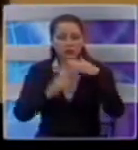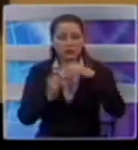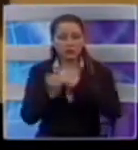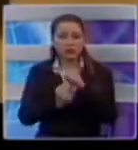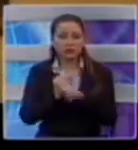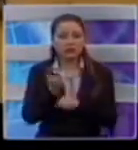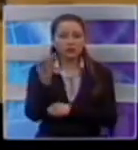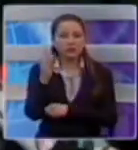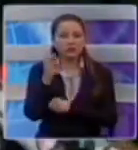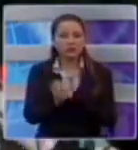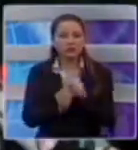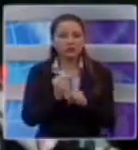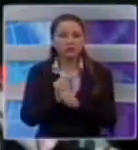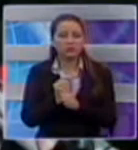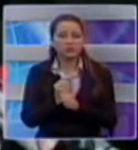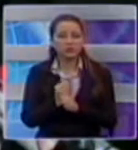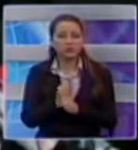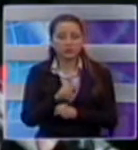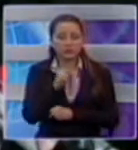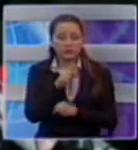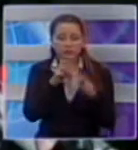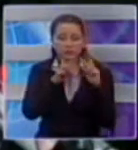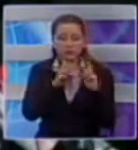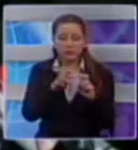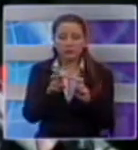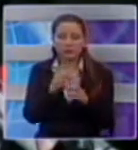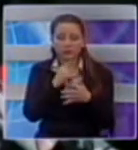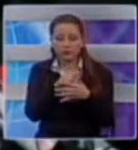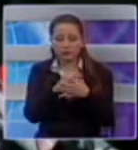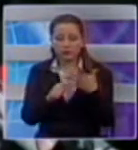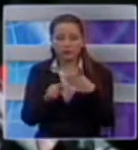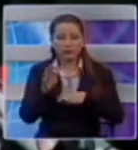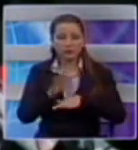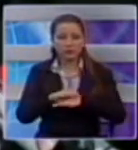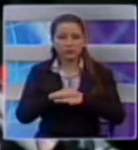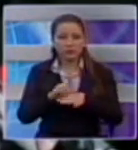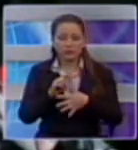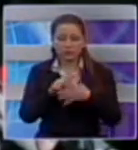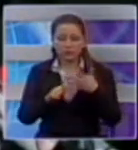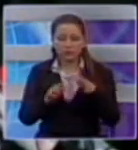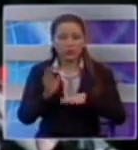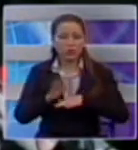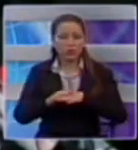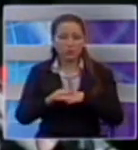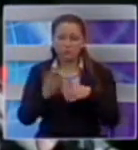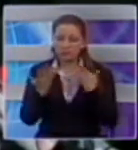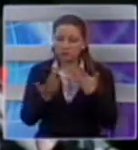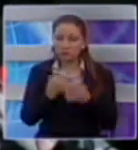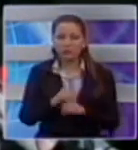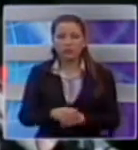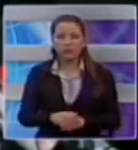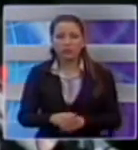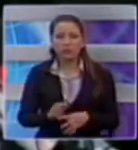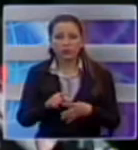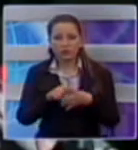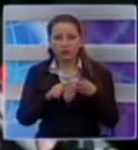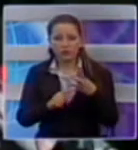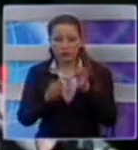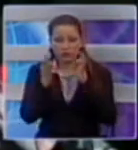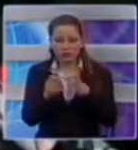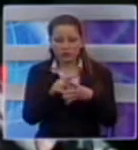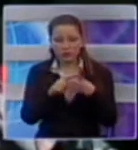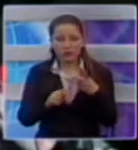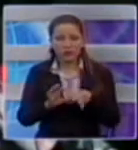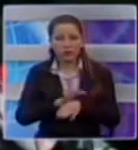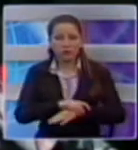edad de 16 años. Dentro de la investigación que se ha realizado, son 5 personas las que estarían vinculadas en este caso, pero de las cuales 4 se encuentran